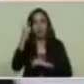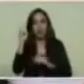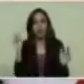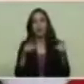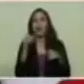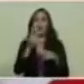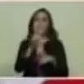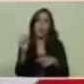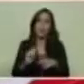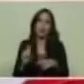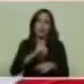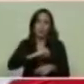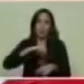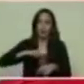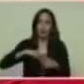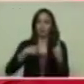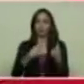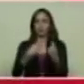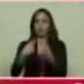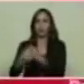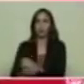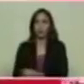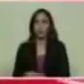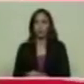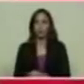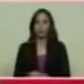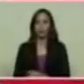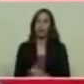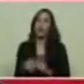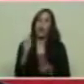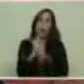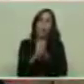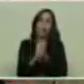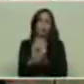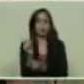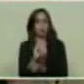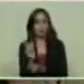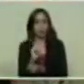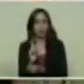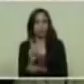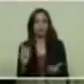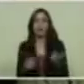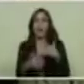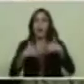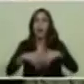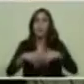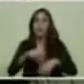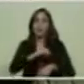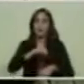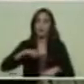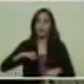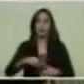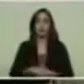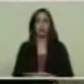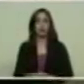privados. No a los privados de libertad, no, a los negocios privados, a los